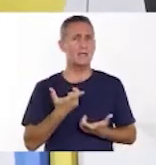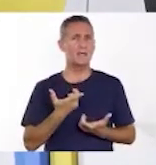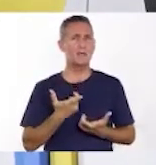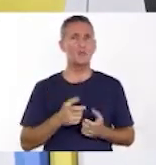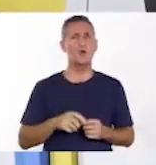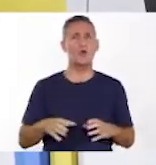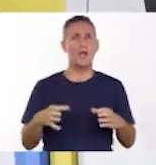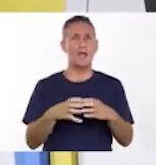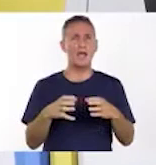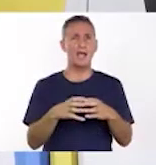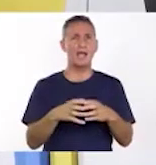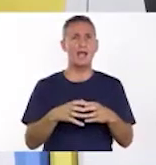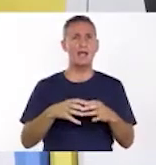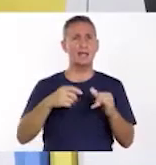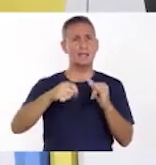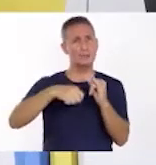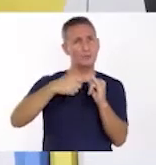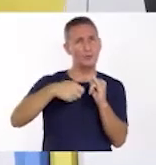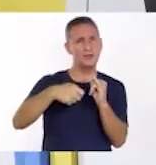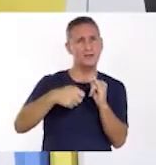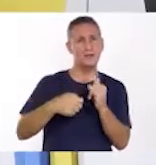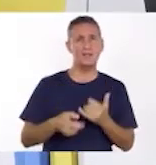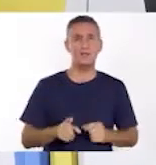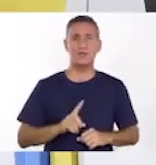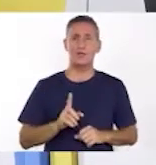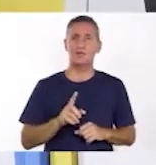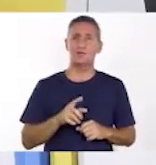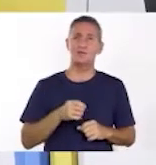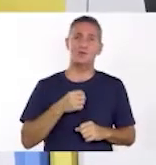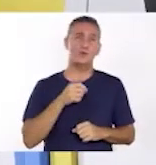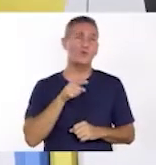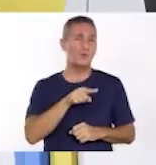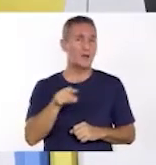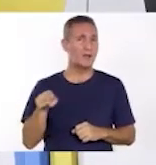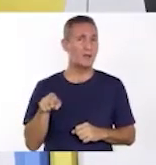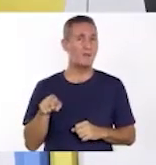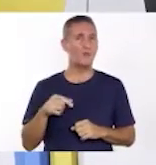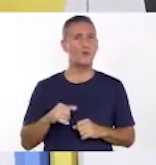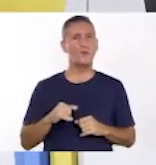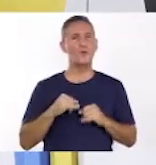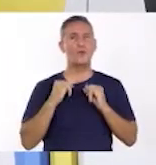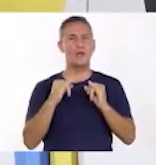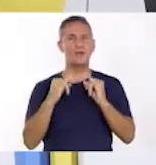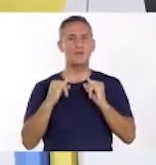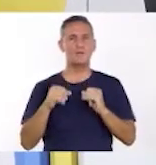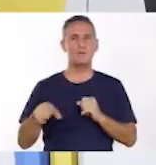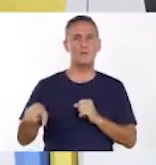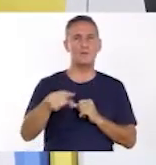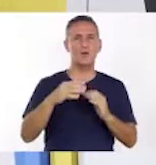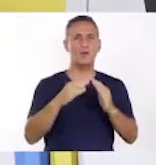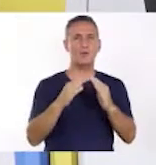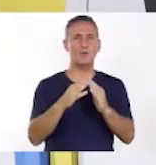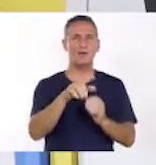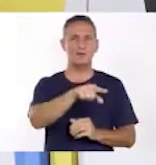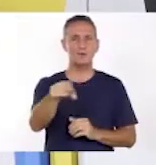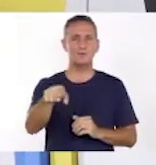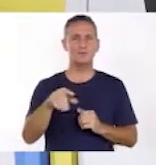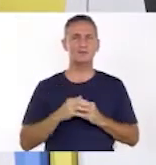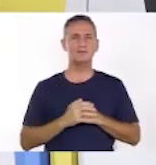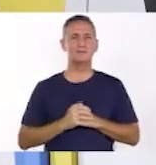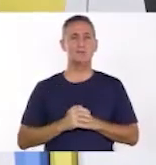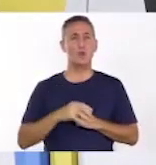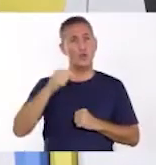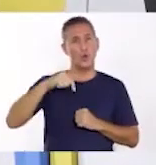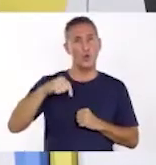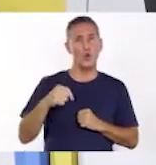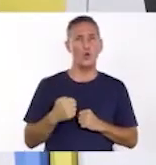al equipo de realización, que si no fuera por ello, no pudieran llegar las orientaciones a sus hogares. Bien,